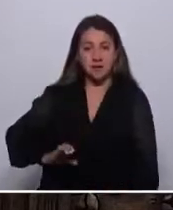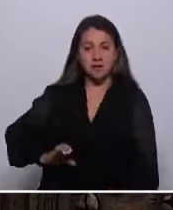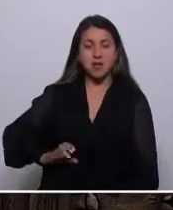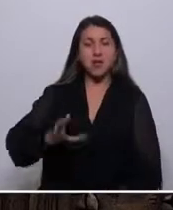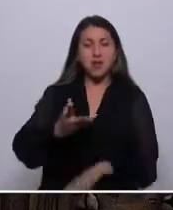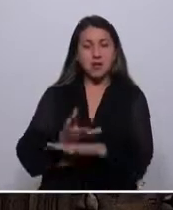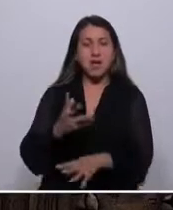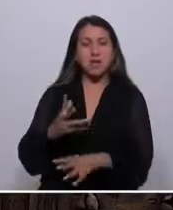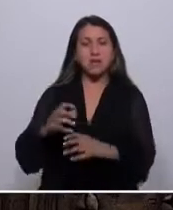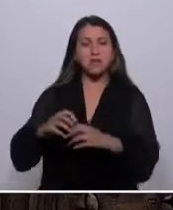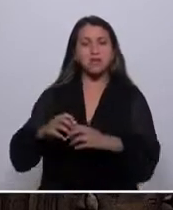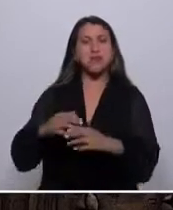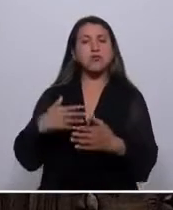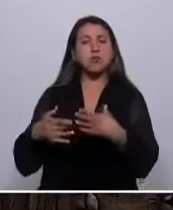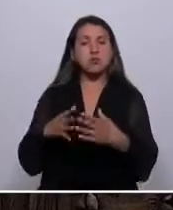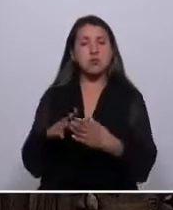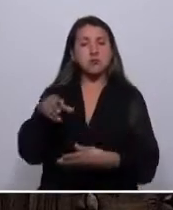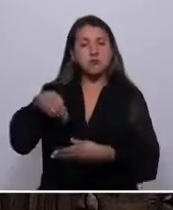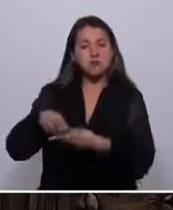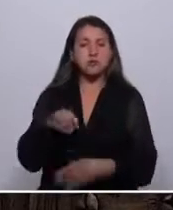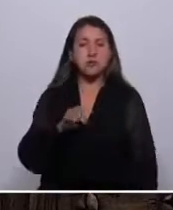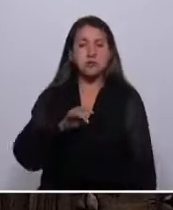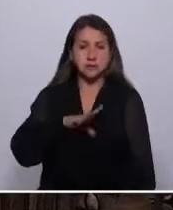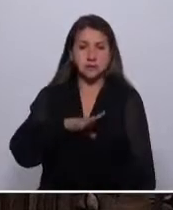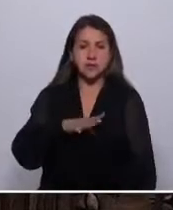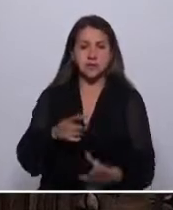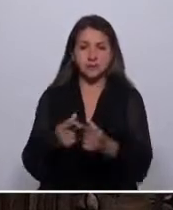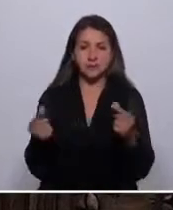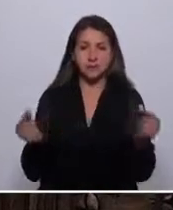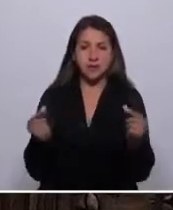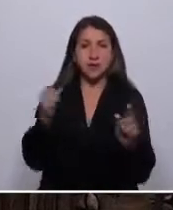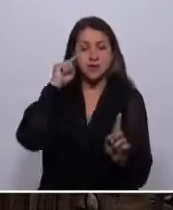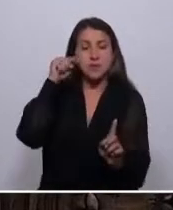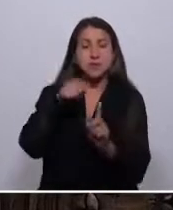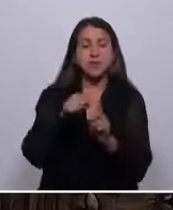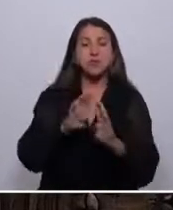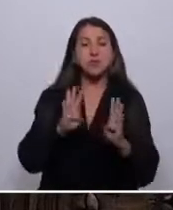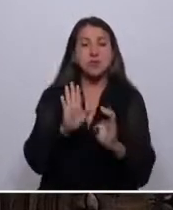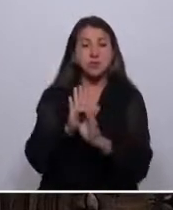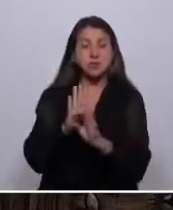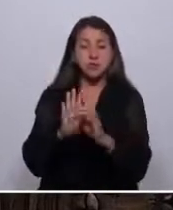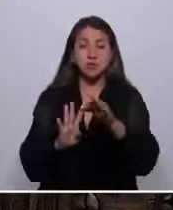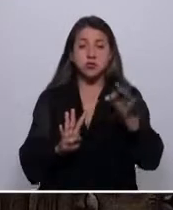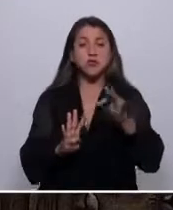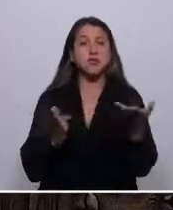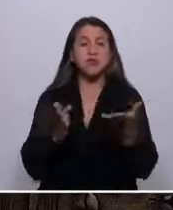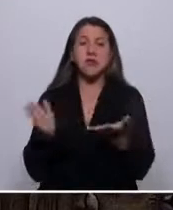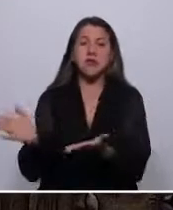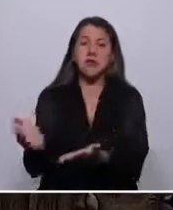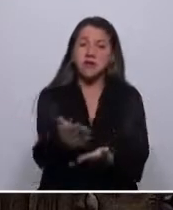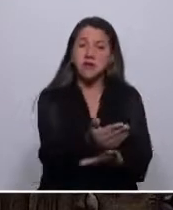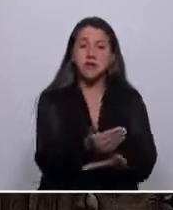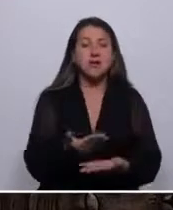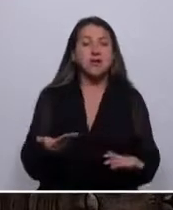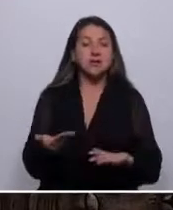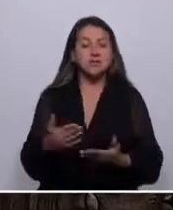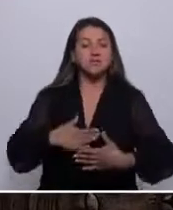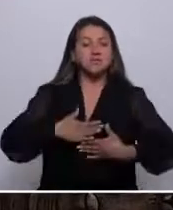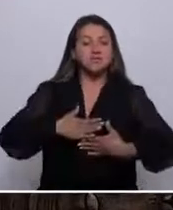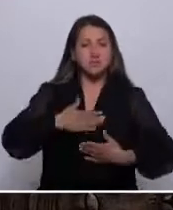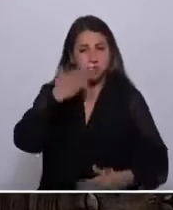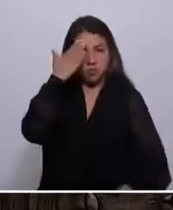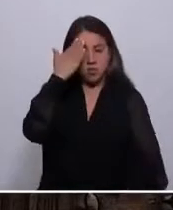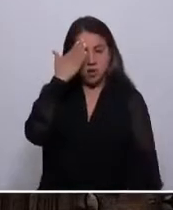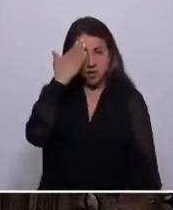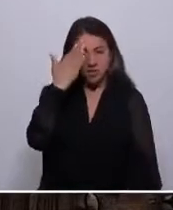fuertemente arraigados en nuestro país. Nuestra misión como constituyentes es recoger ese sentir popular, ser agudos en